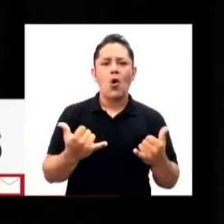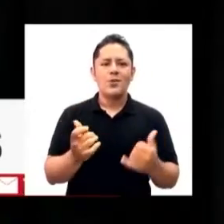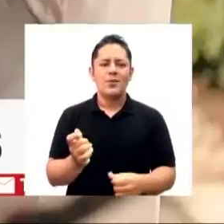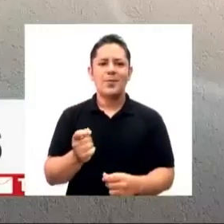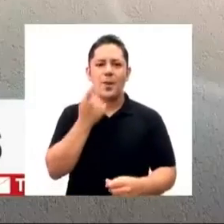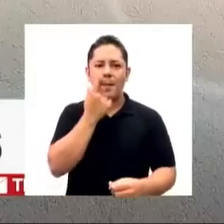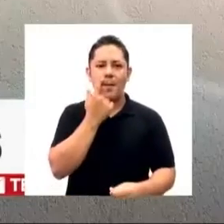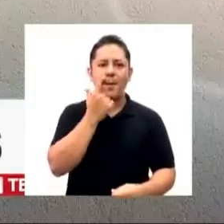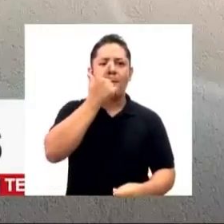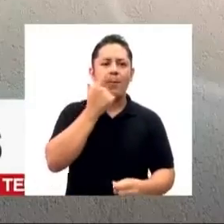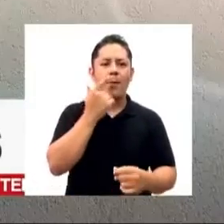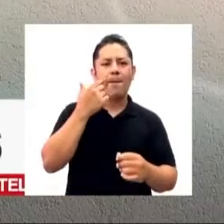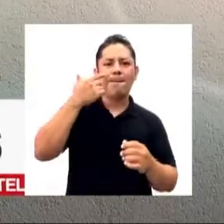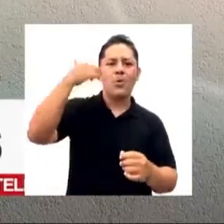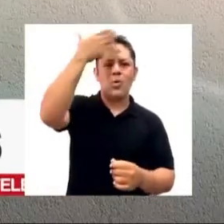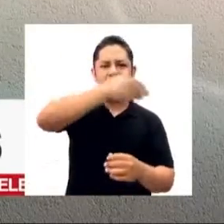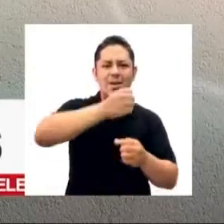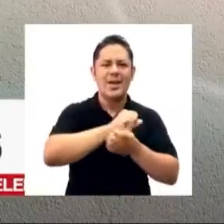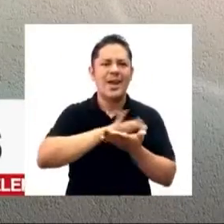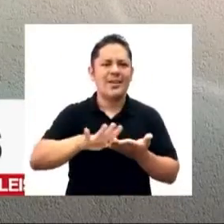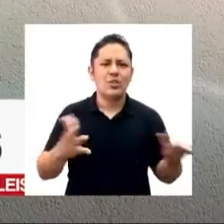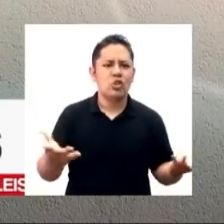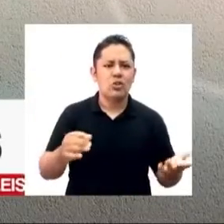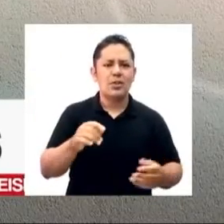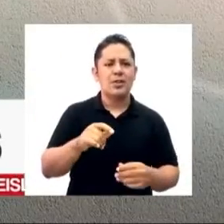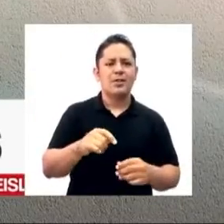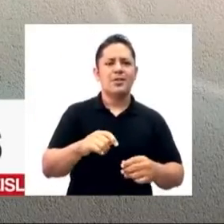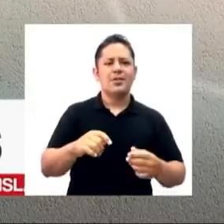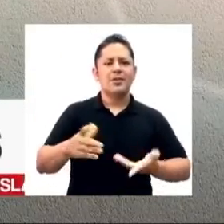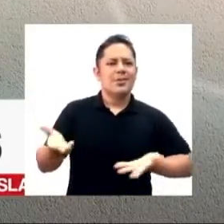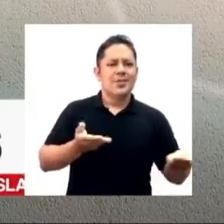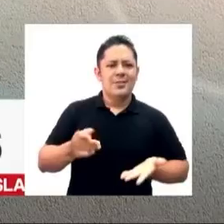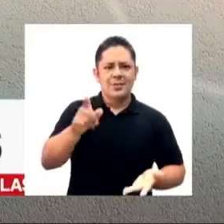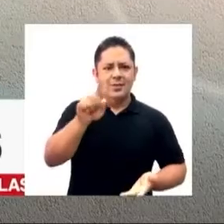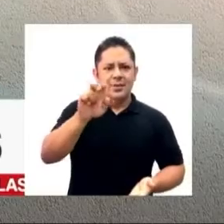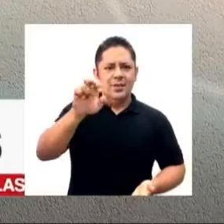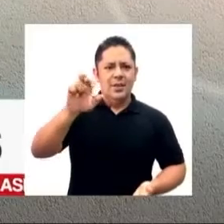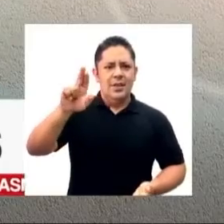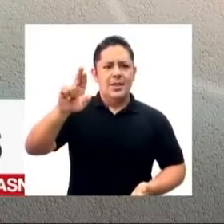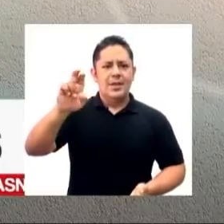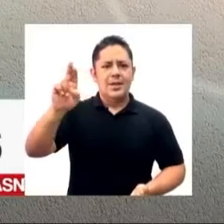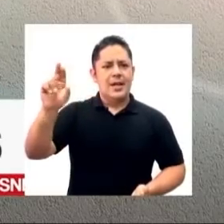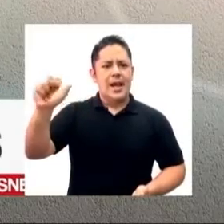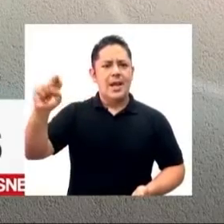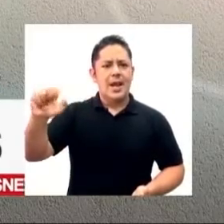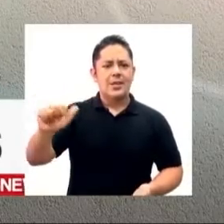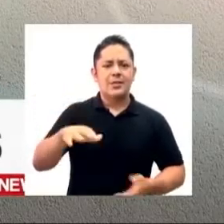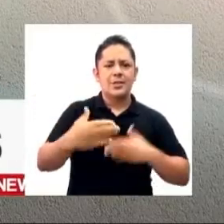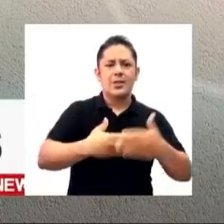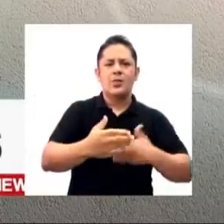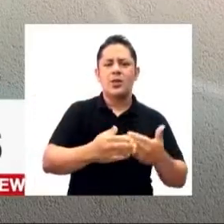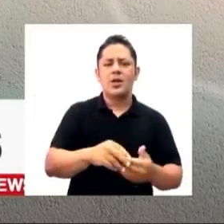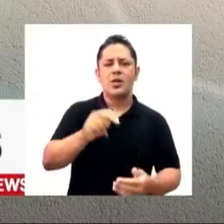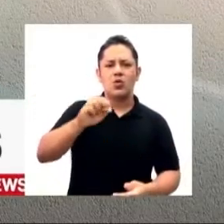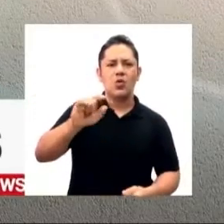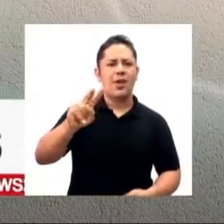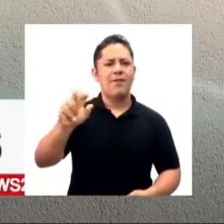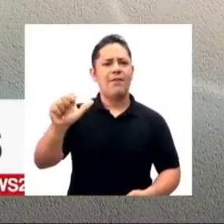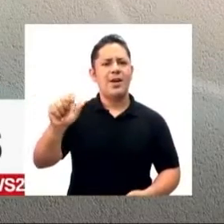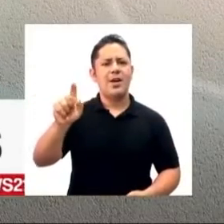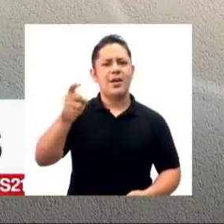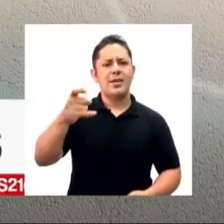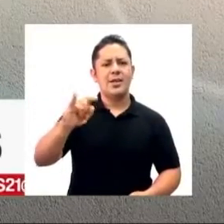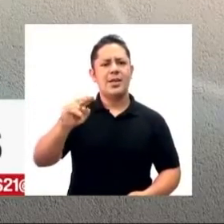por la enfermedad. Hoy la jornada de realización de pruebas gratuitas se desarrolla en la tienda Serrana, mañana miércoles en el sector